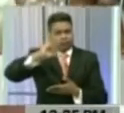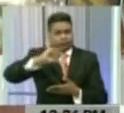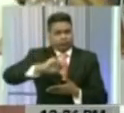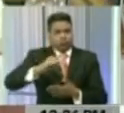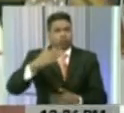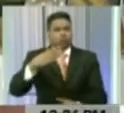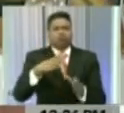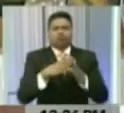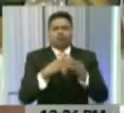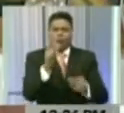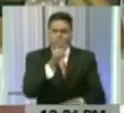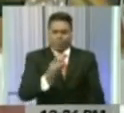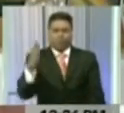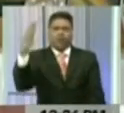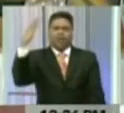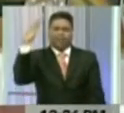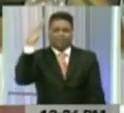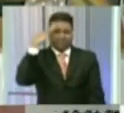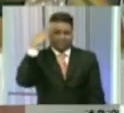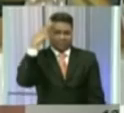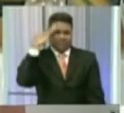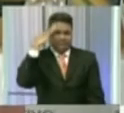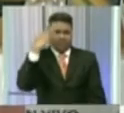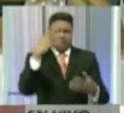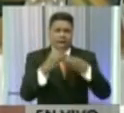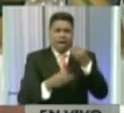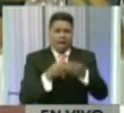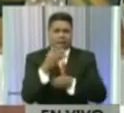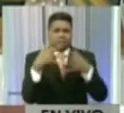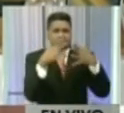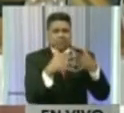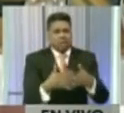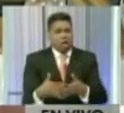todo el mundo sabe cuál es el método que está usando Estados Unidos.